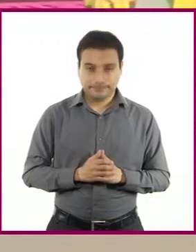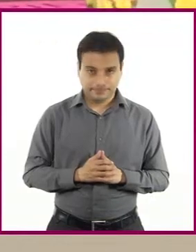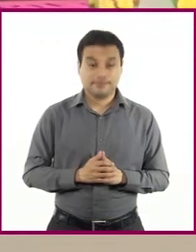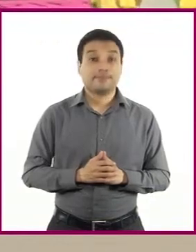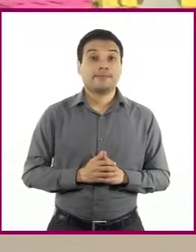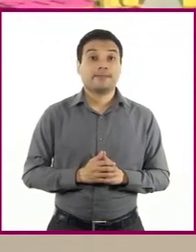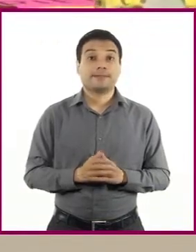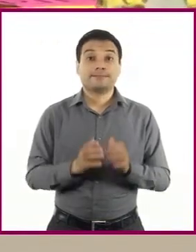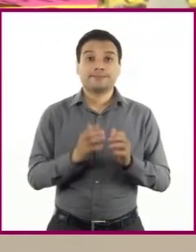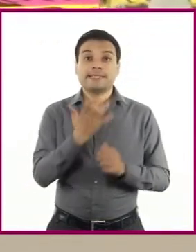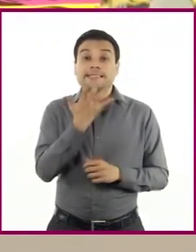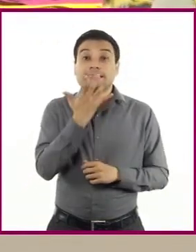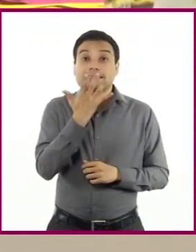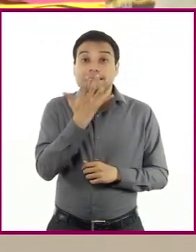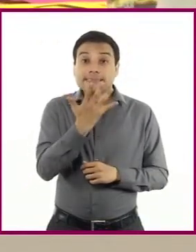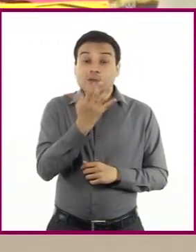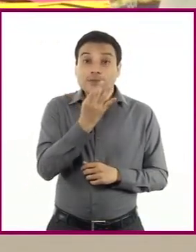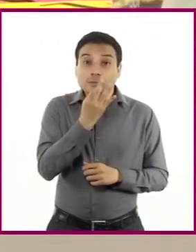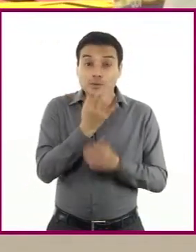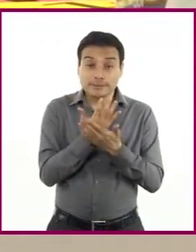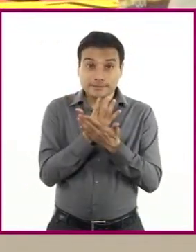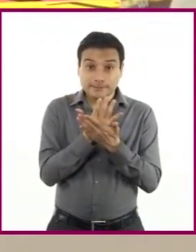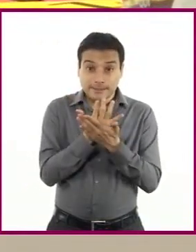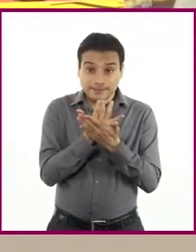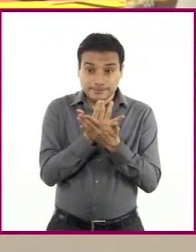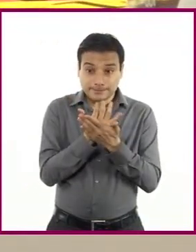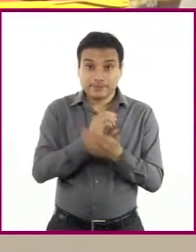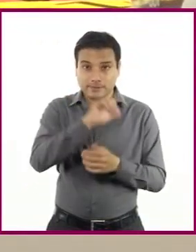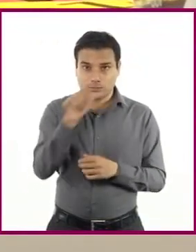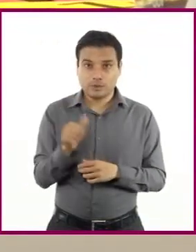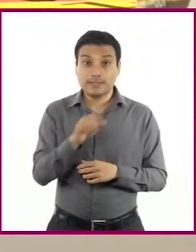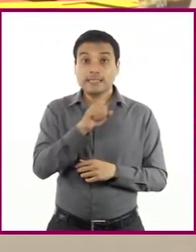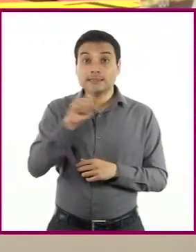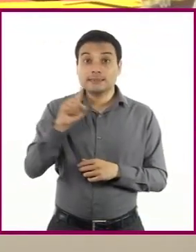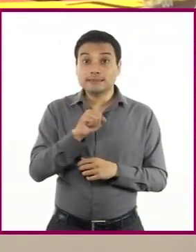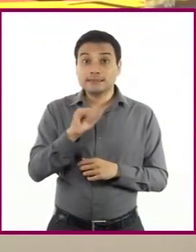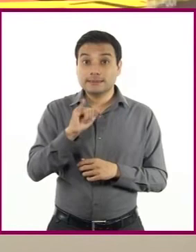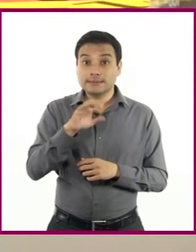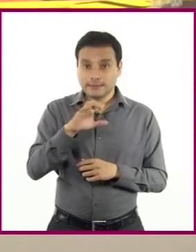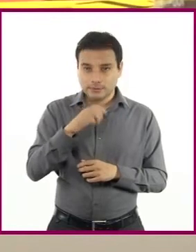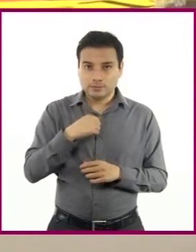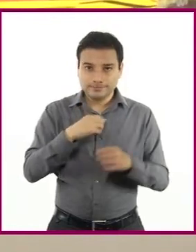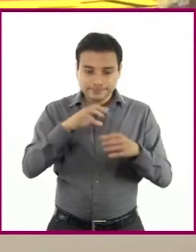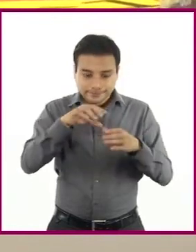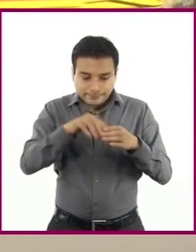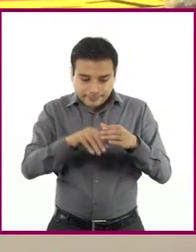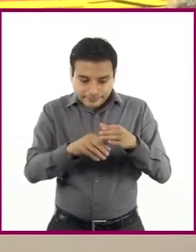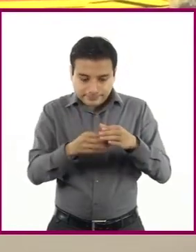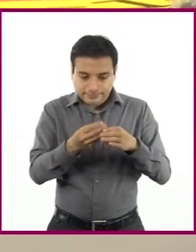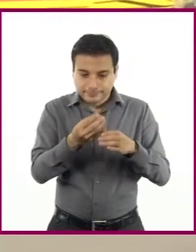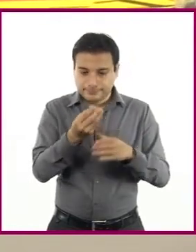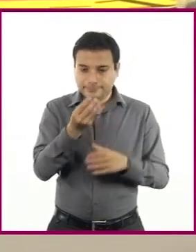Después de 5 minutos, sacamos el zinc y observamos lo que sucedió.